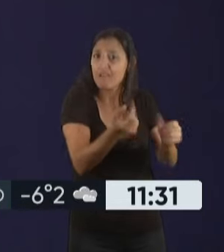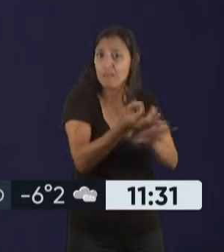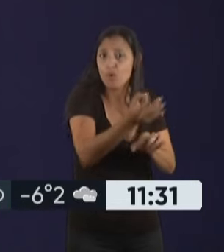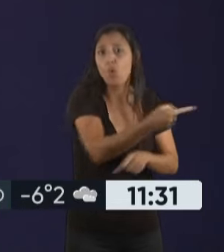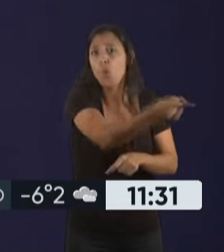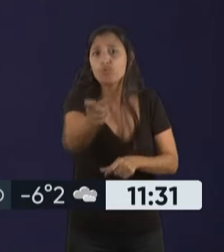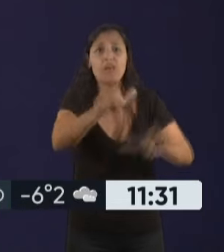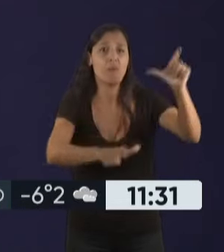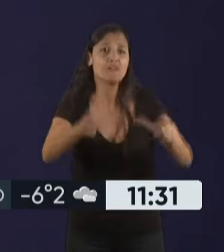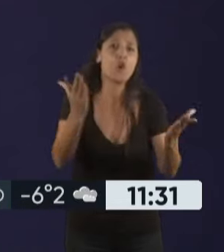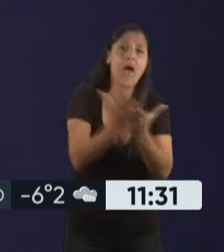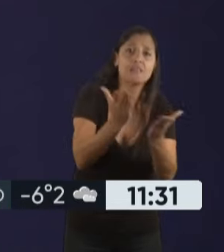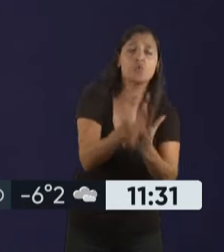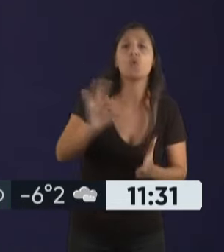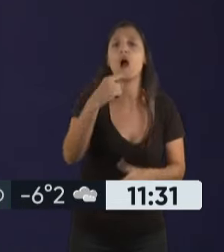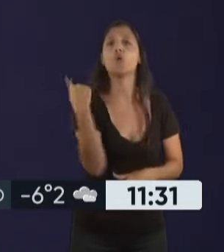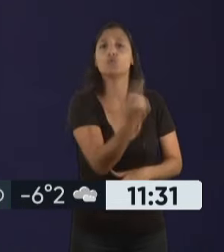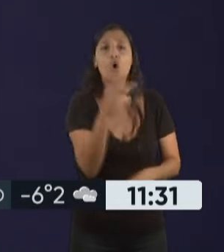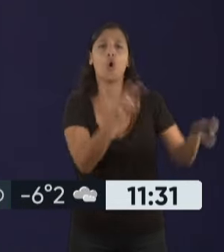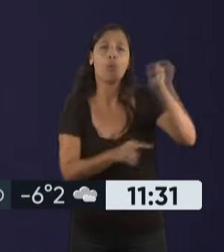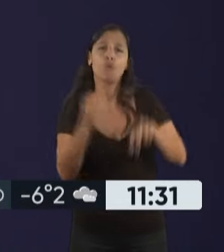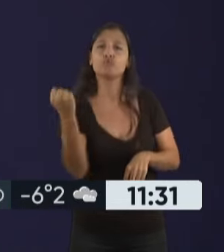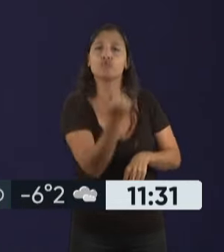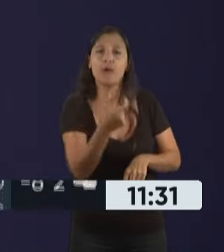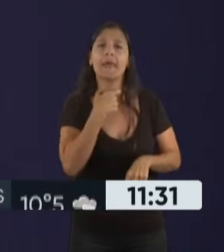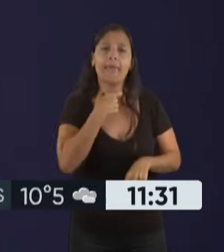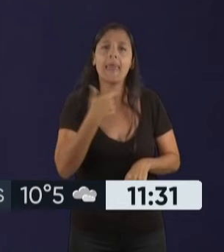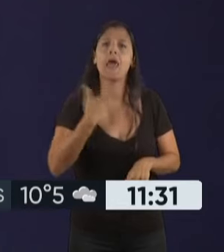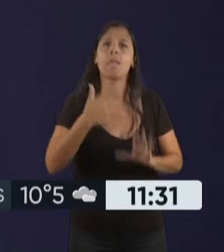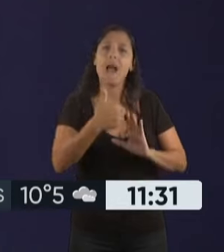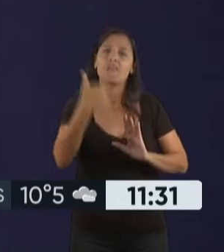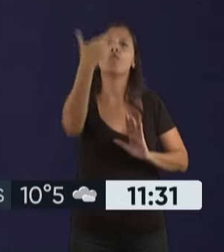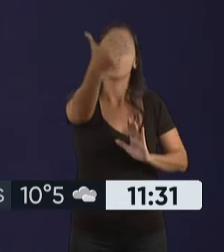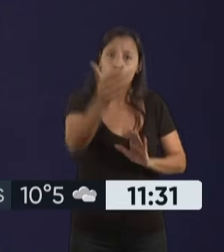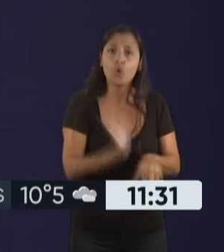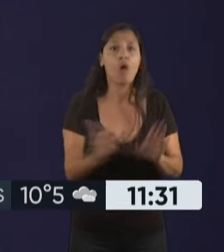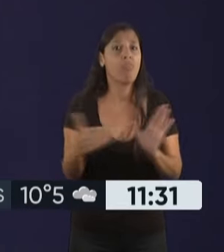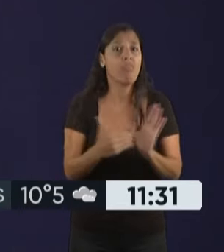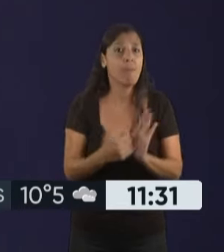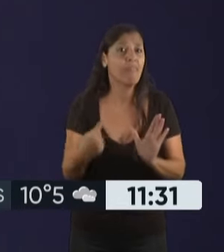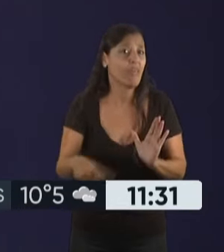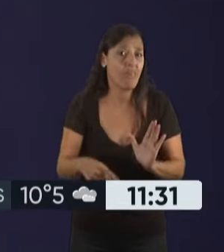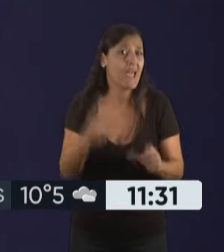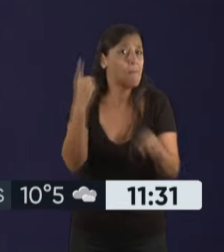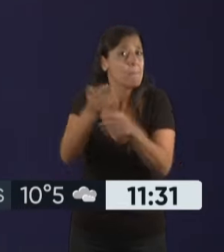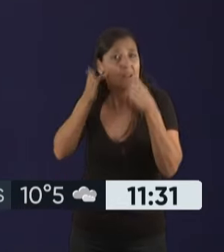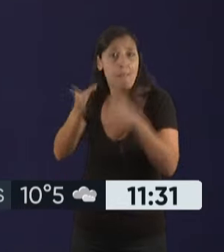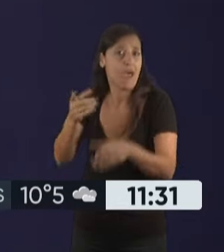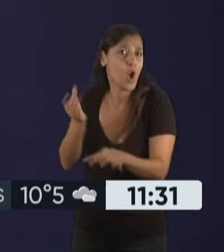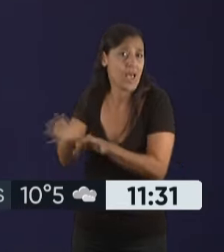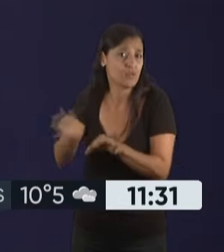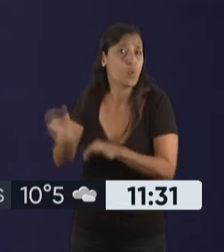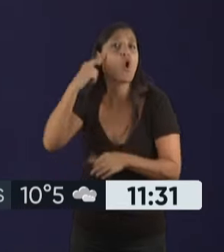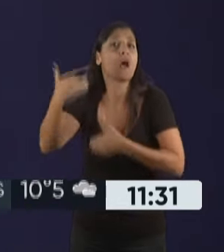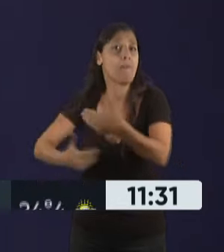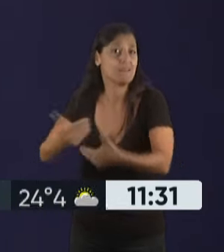y y todos los que queremos un país en el futuro que sabemos que depende básicamente del estudio no y de la capacitación